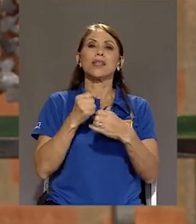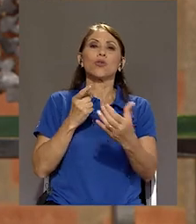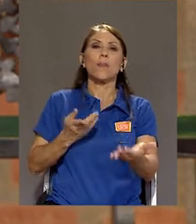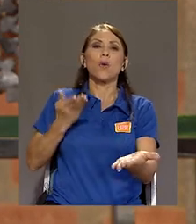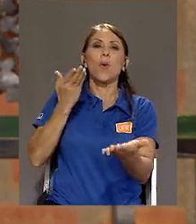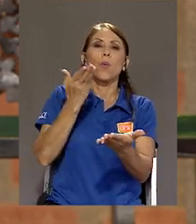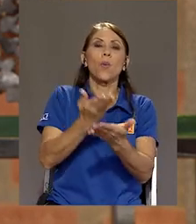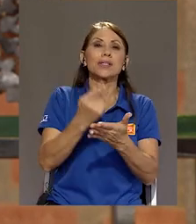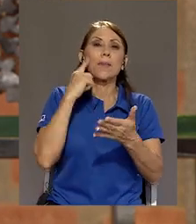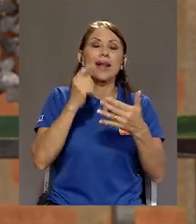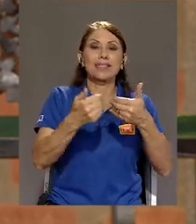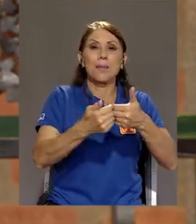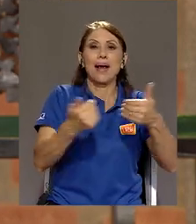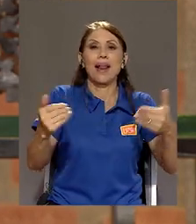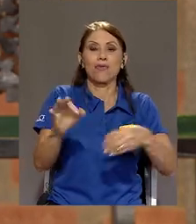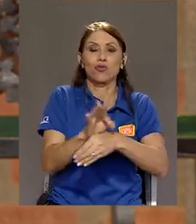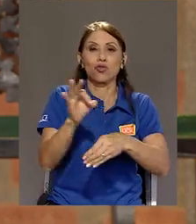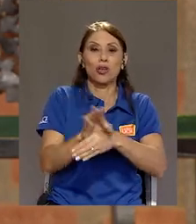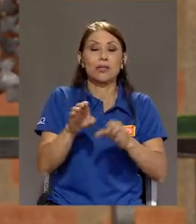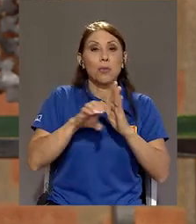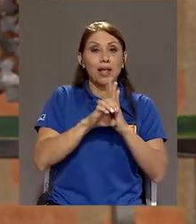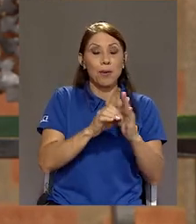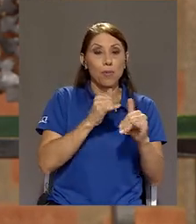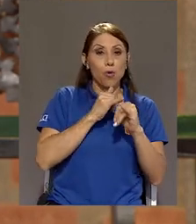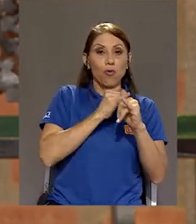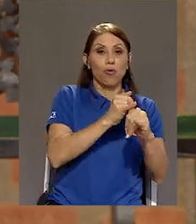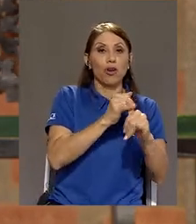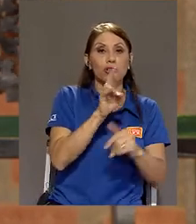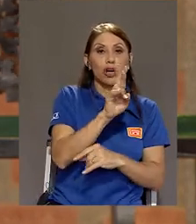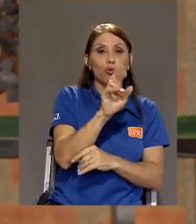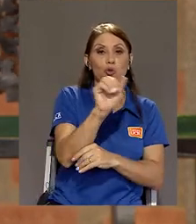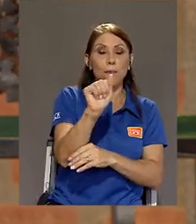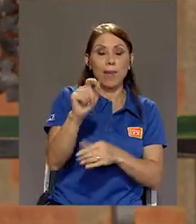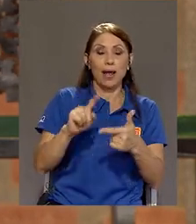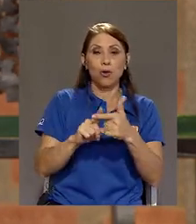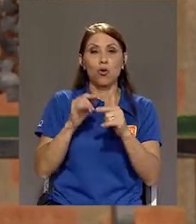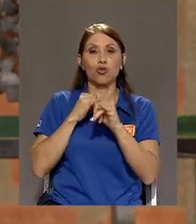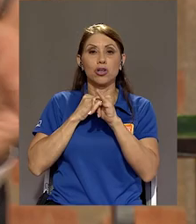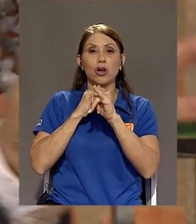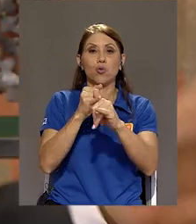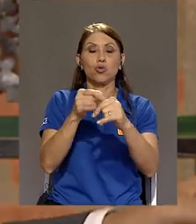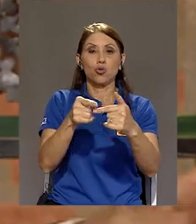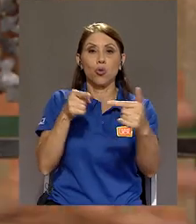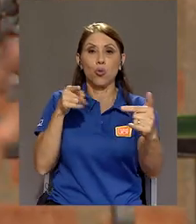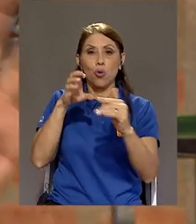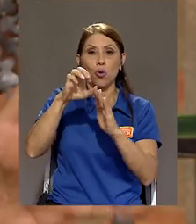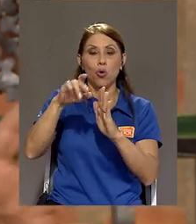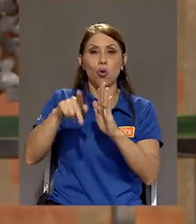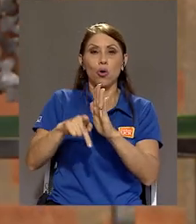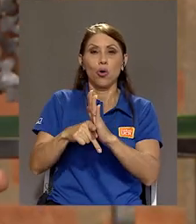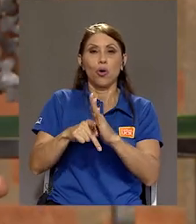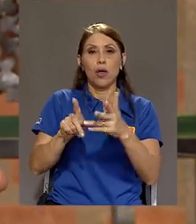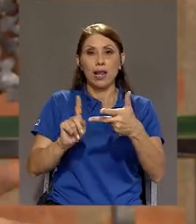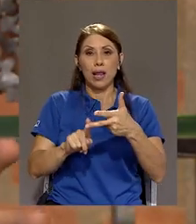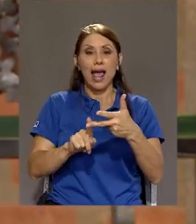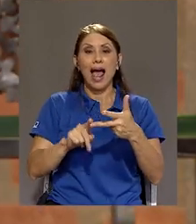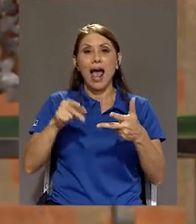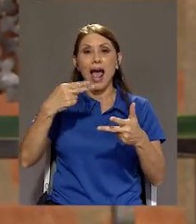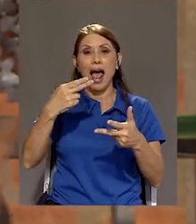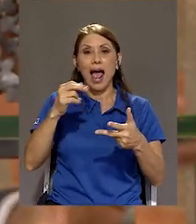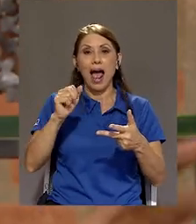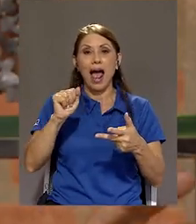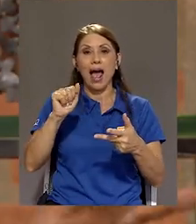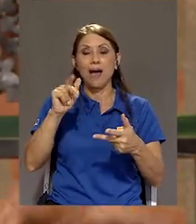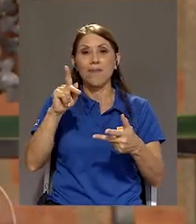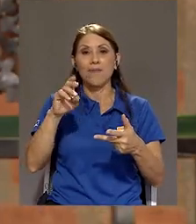de amparo, que el recurso de constitucionalidad, que el recurso de habeas corpus, etcétera, las cosas que tienen que ver las